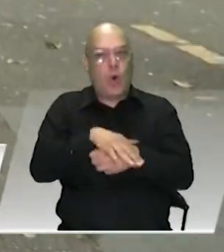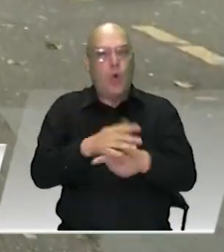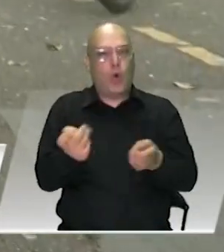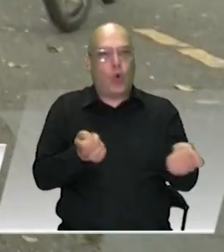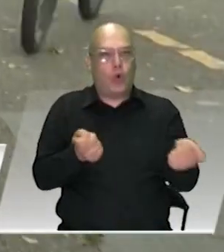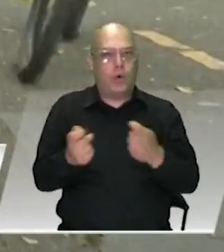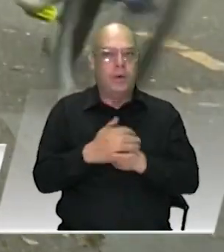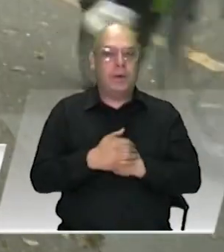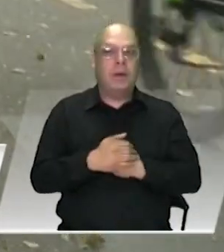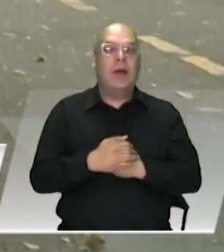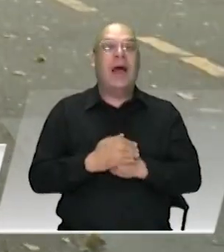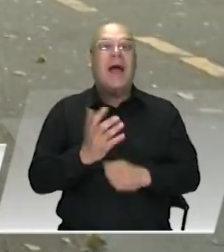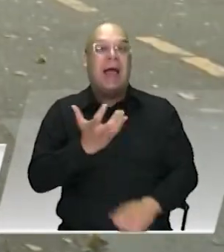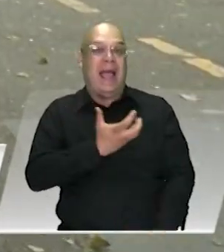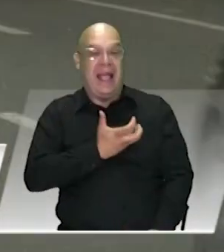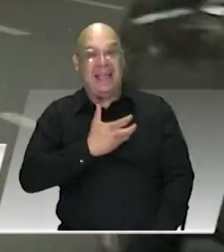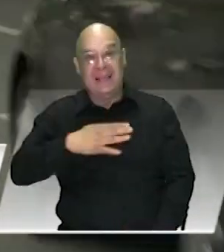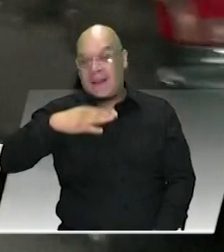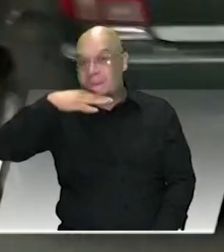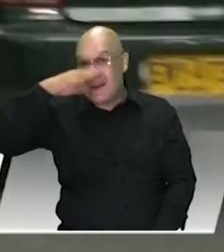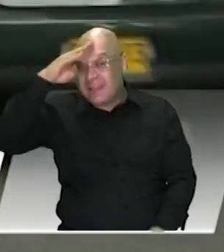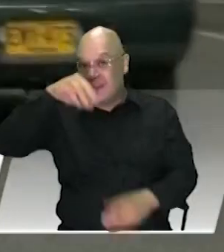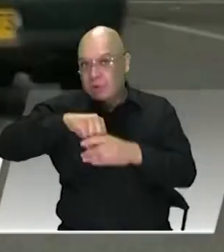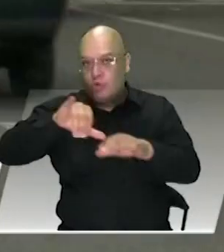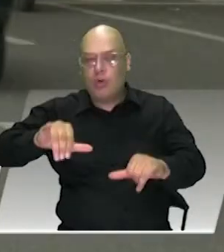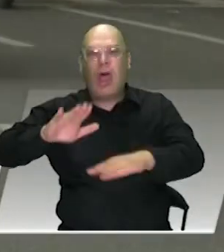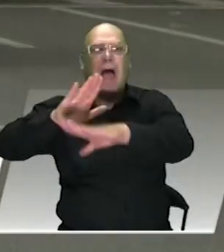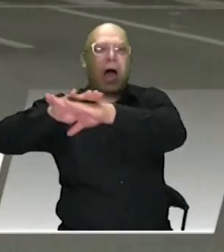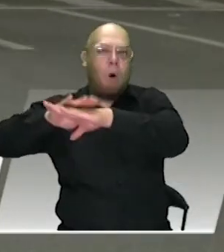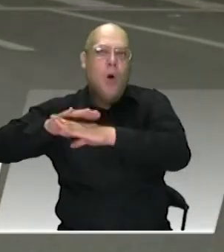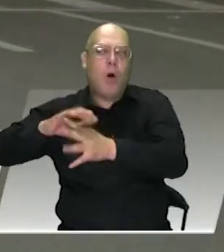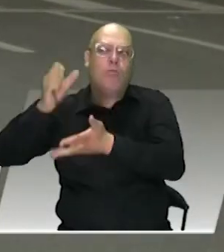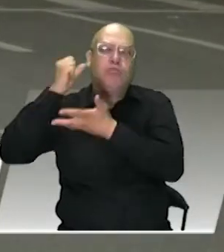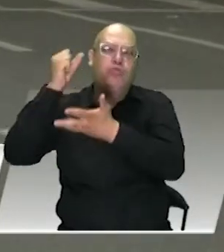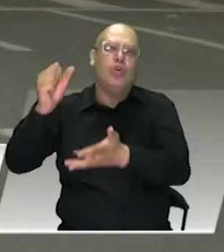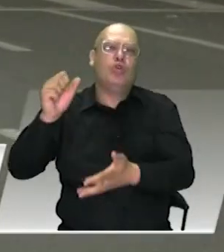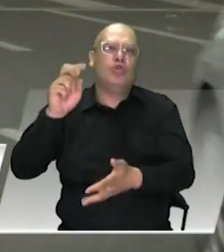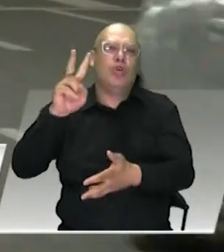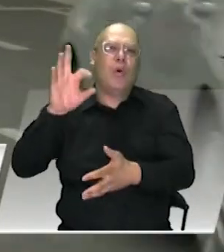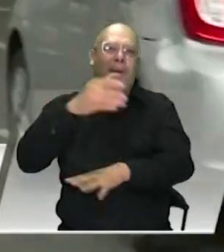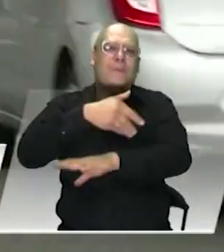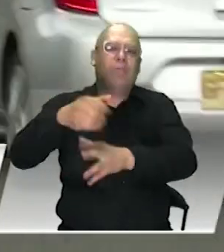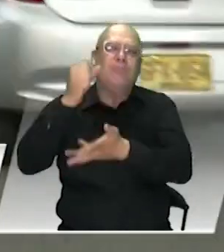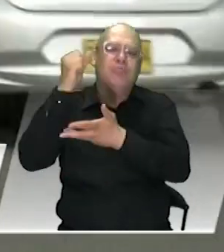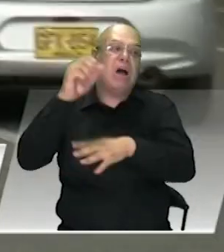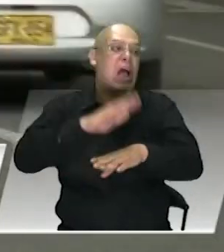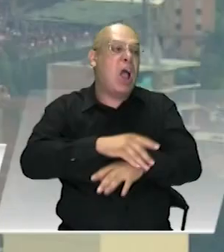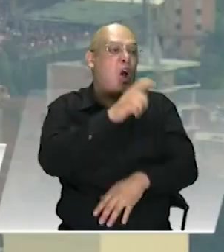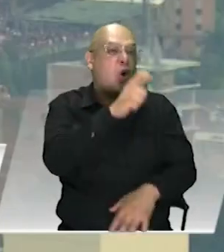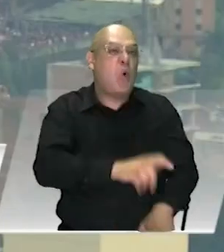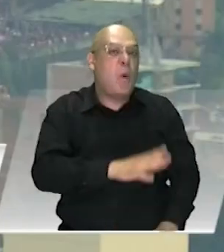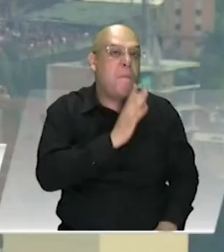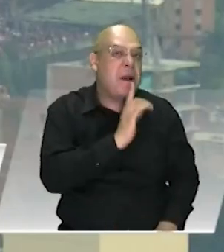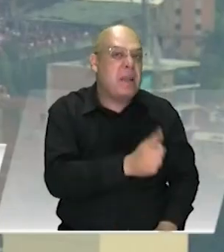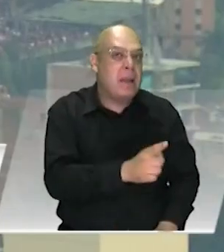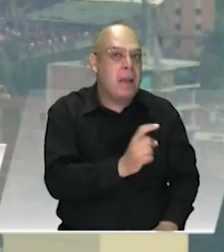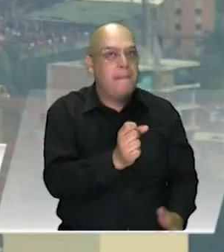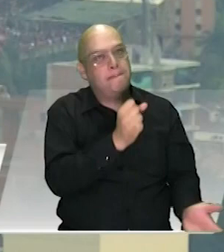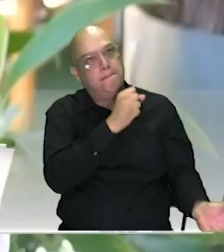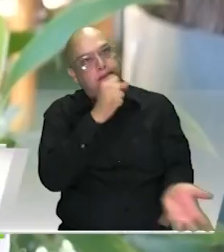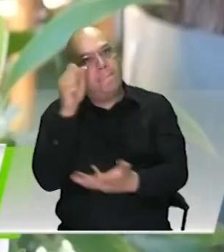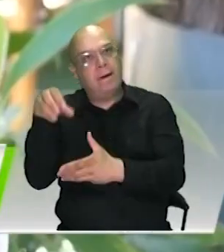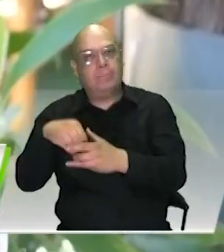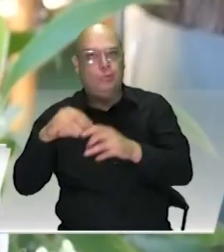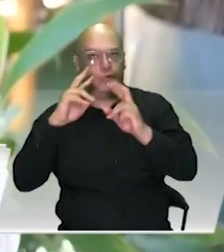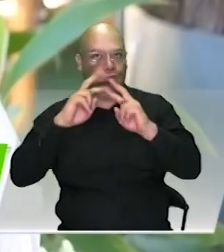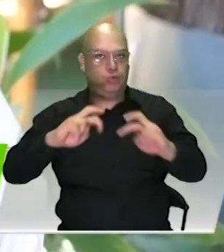Cabe recordar que el alcalde de Medellín, Daniel Quintero, informó que hay una recompensa de 200 millones de pesos para dar con los responsables y que hay un grupo de fiscales